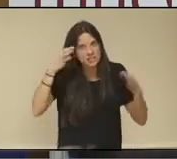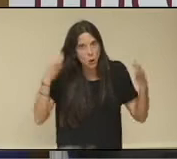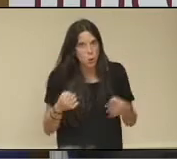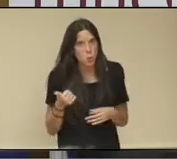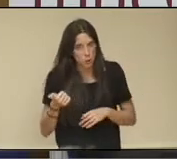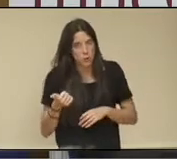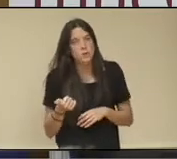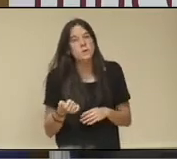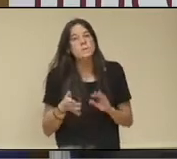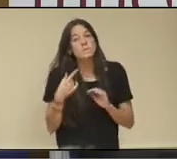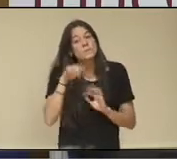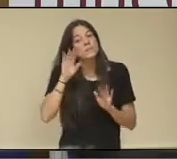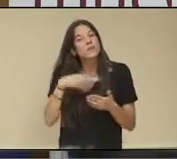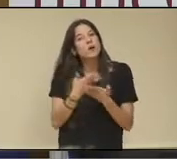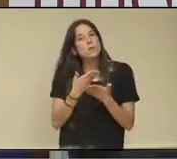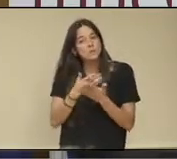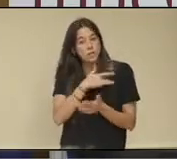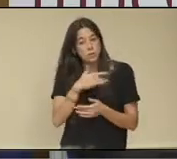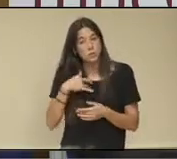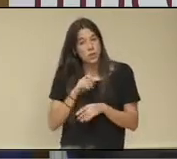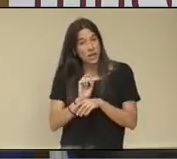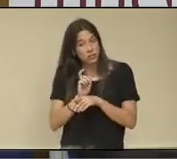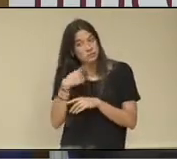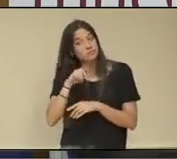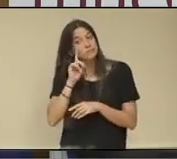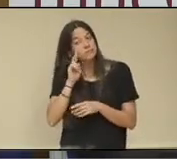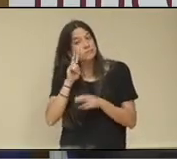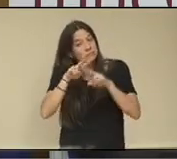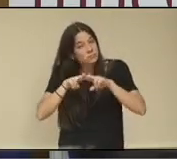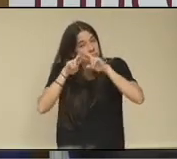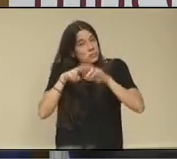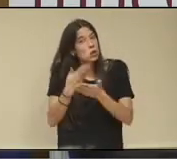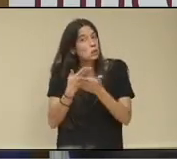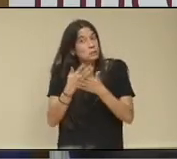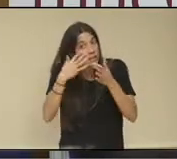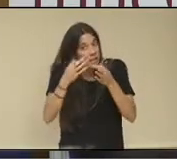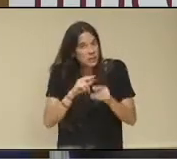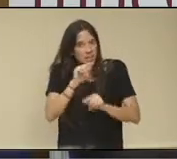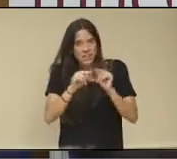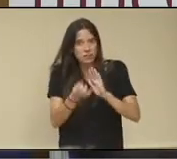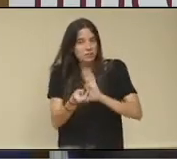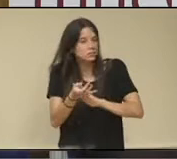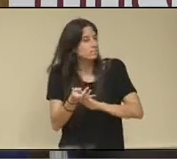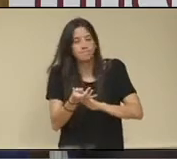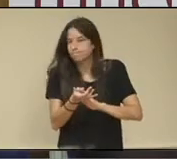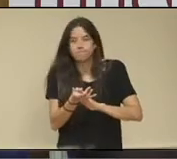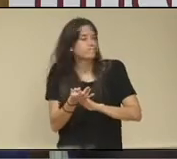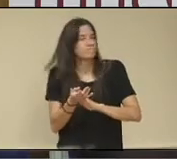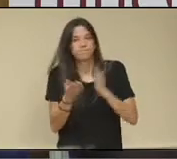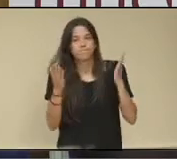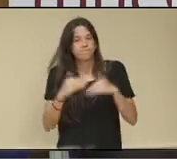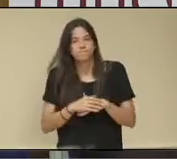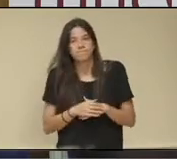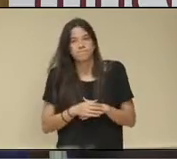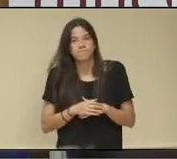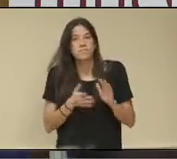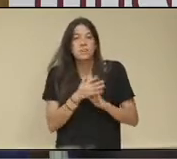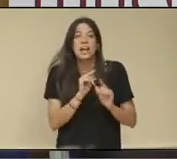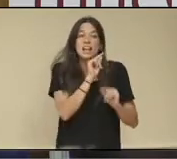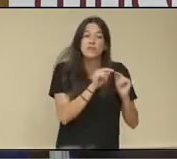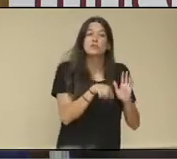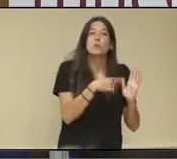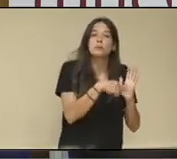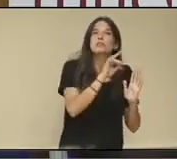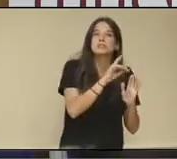Y comprobamos en el pulmón de los ratones que efectivamente no se forma virus infectivo frente al virus completo que